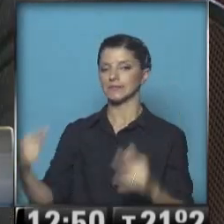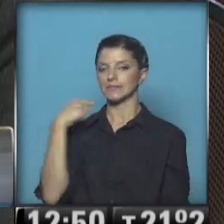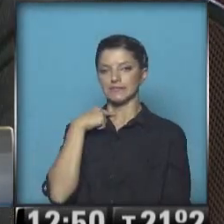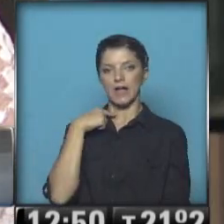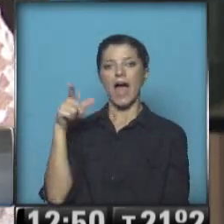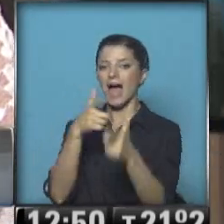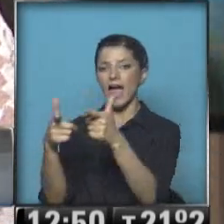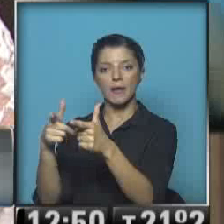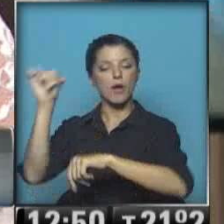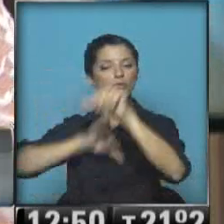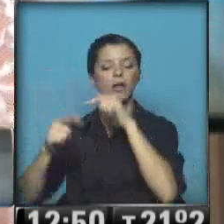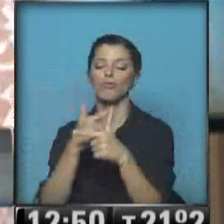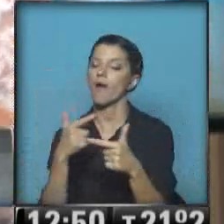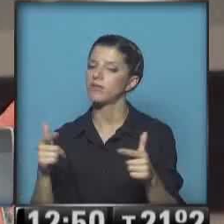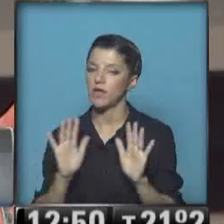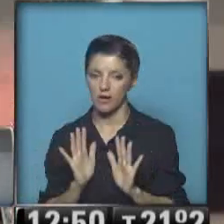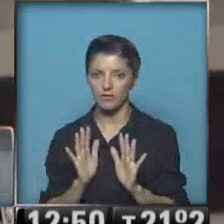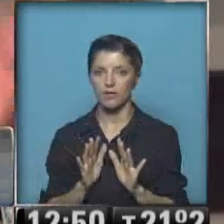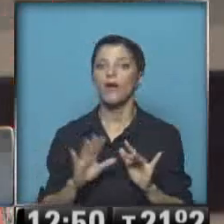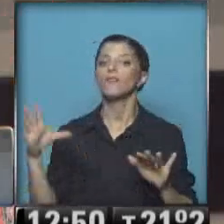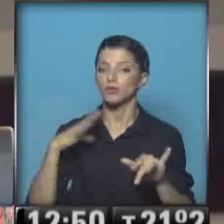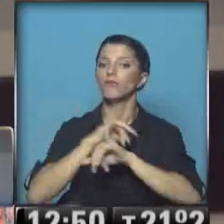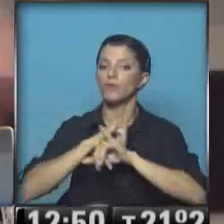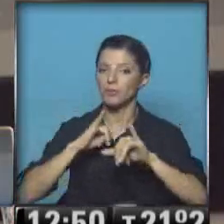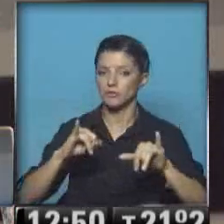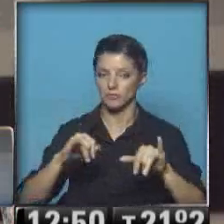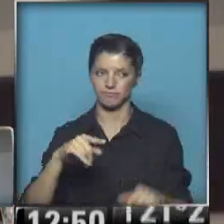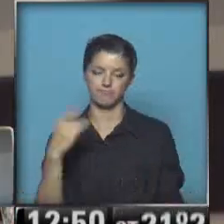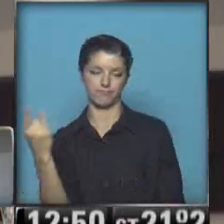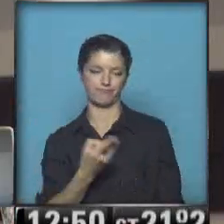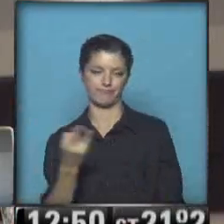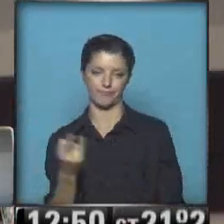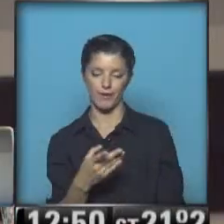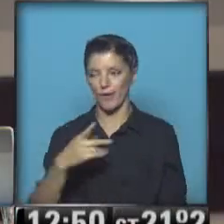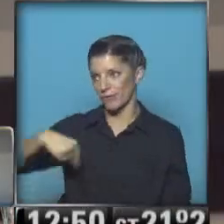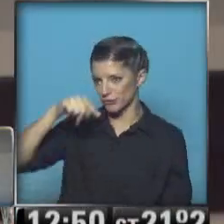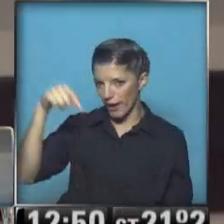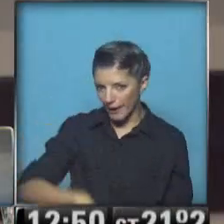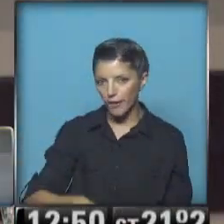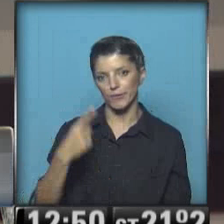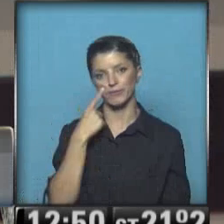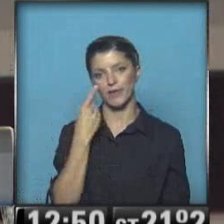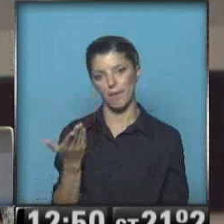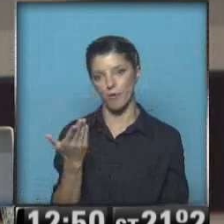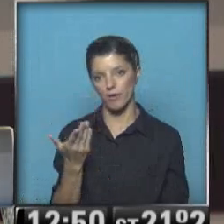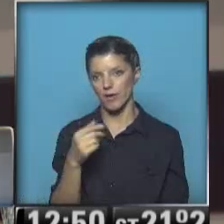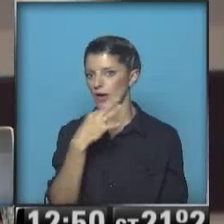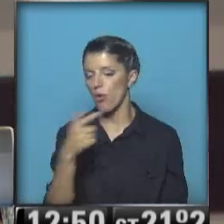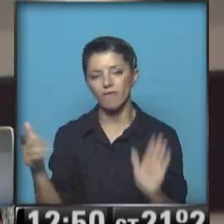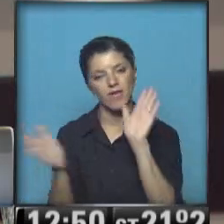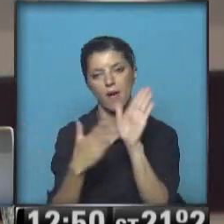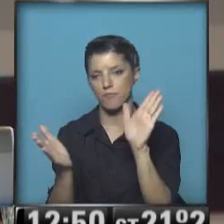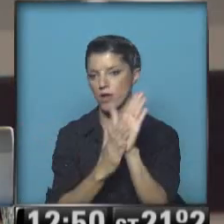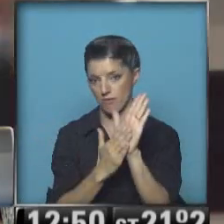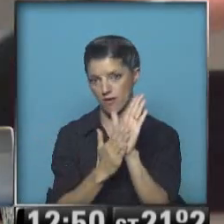teníamos claro y no teníamos suficiente información cuando era falso acá decíamos que no constaba no había evidencias